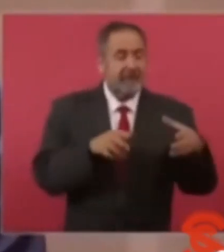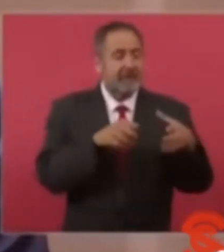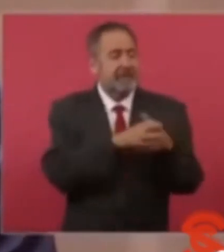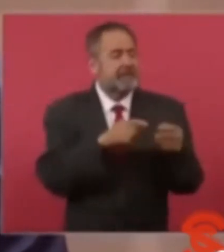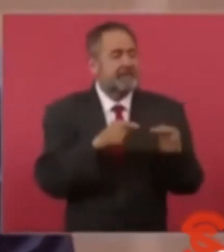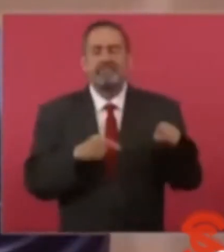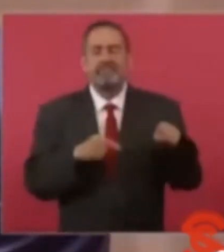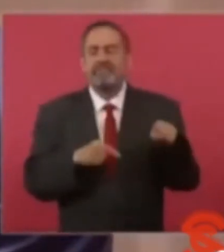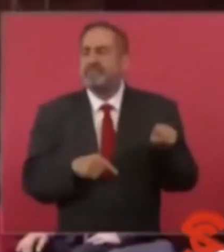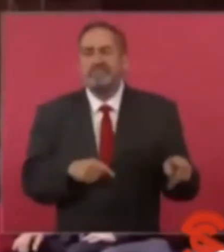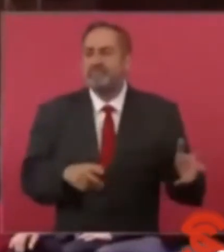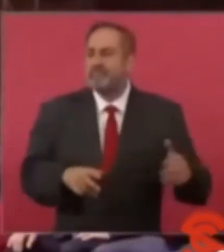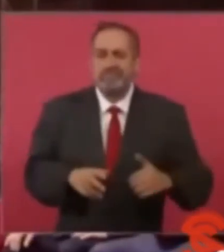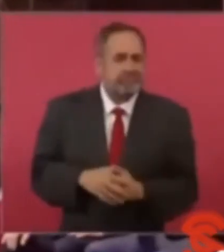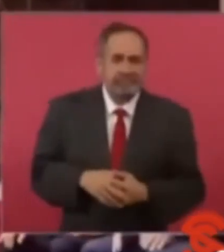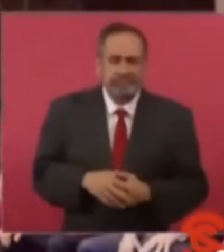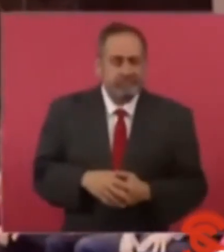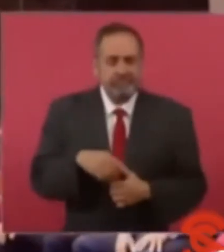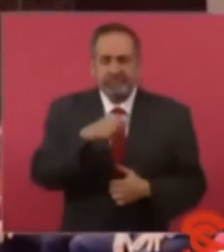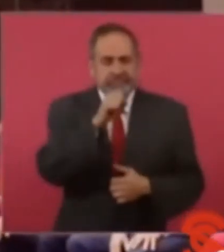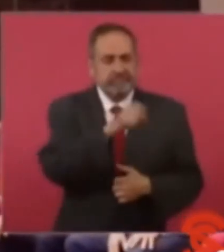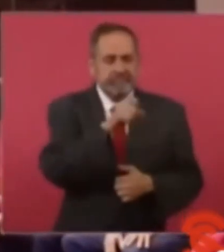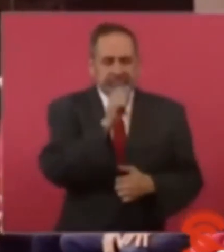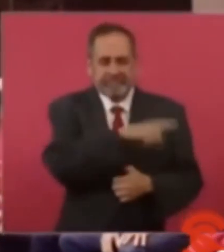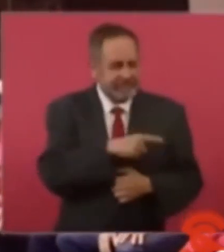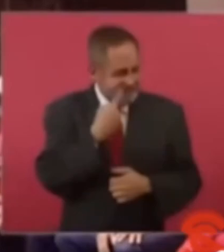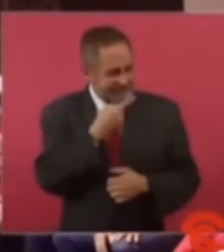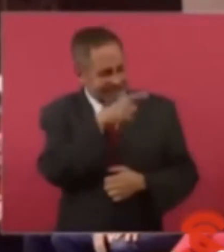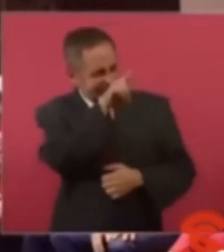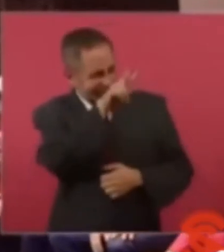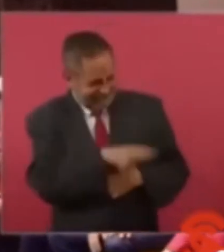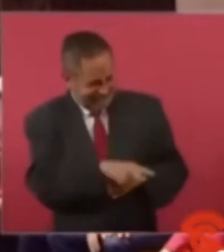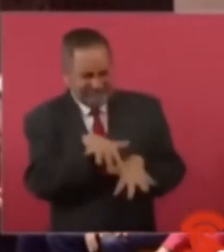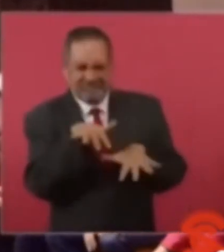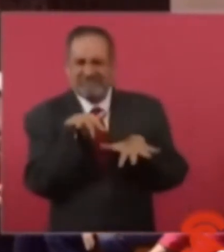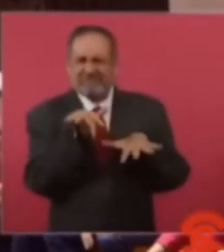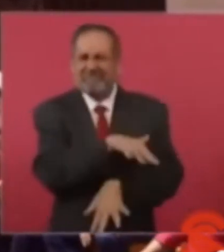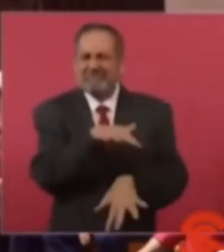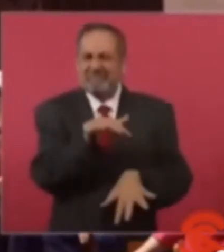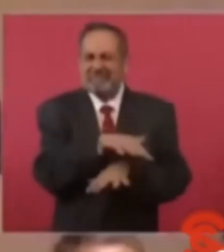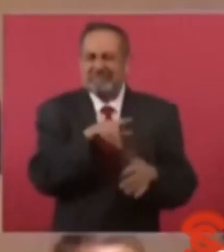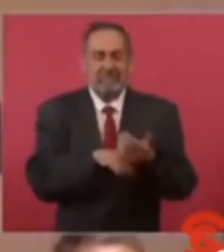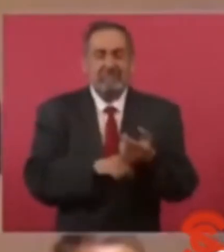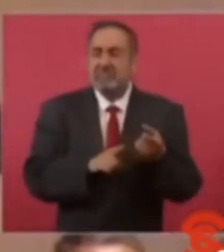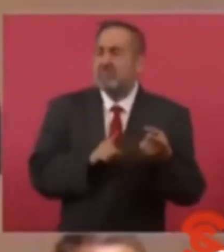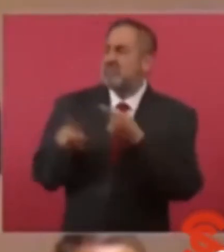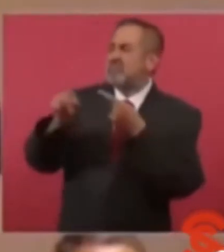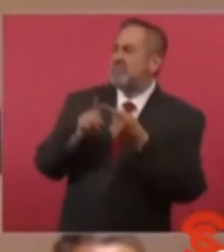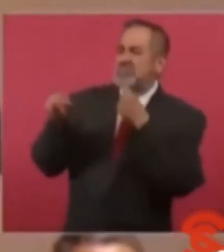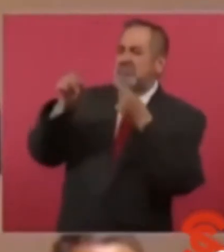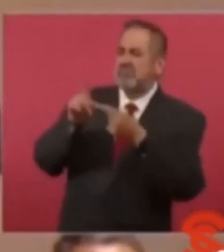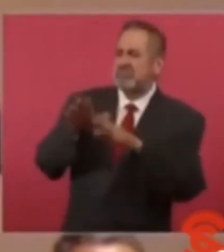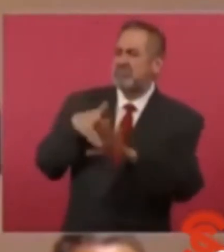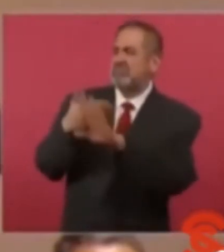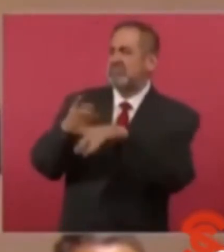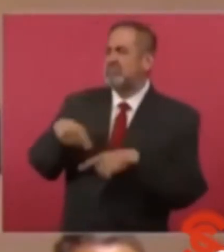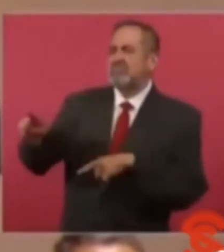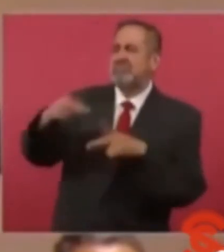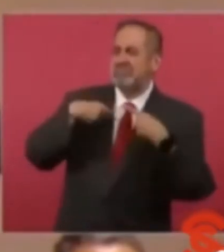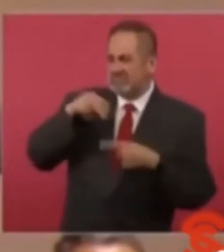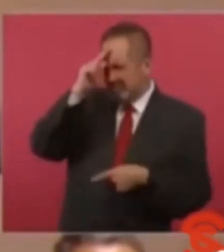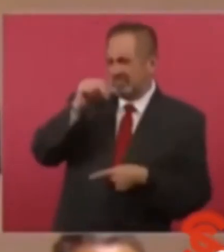nuestro tiempo cada vez enseñan más el cobre, ofenden la inteligencia de la